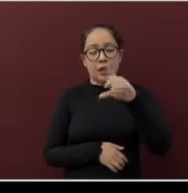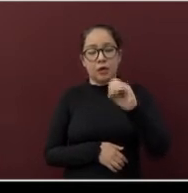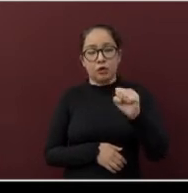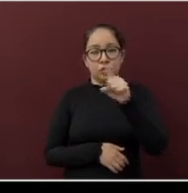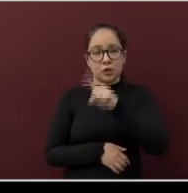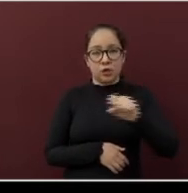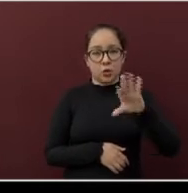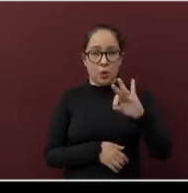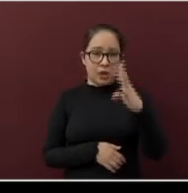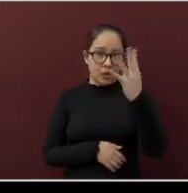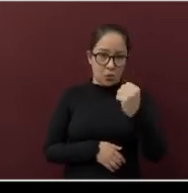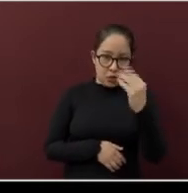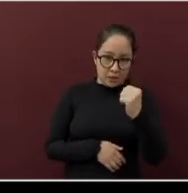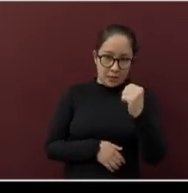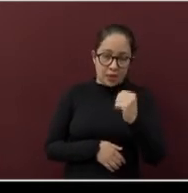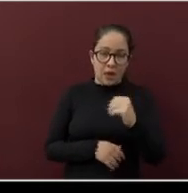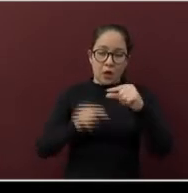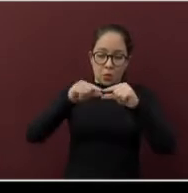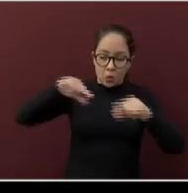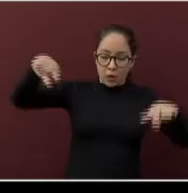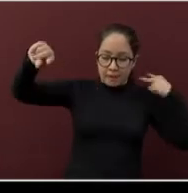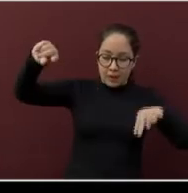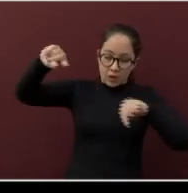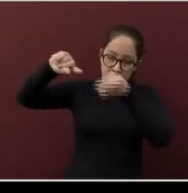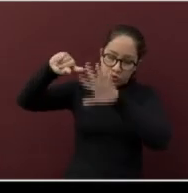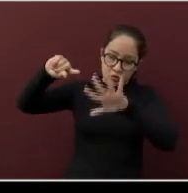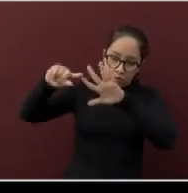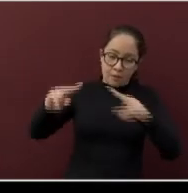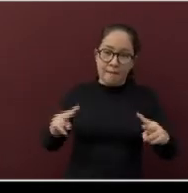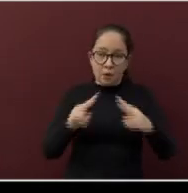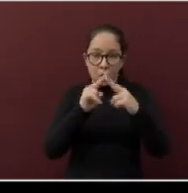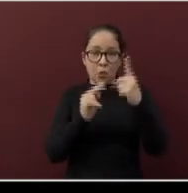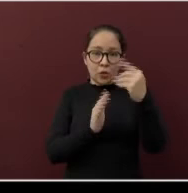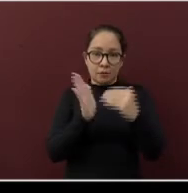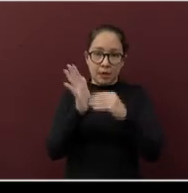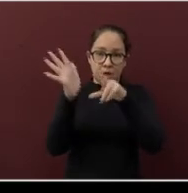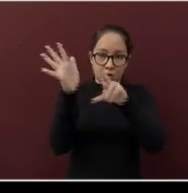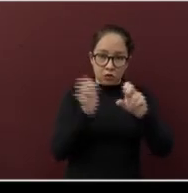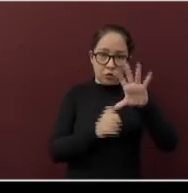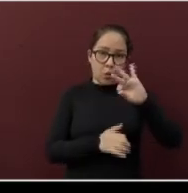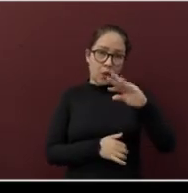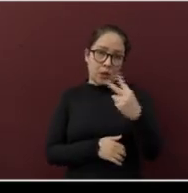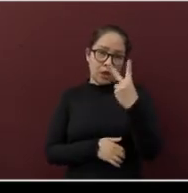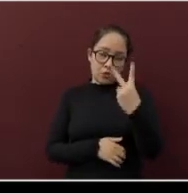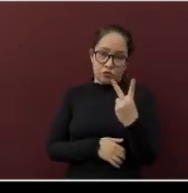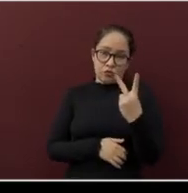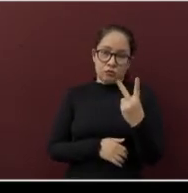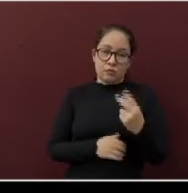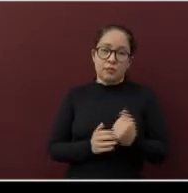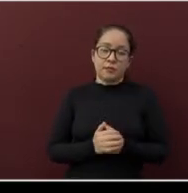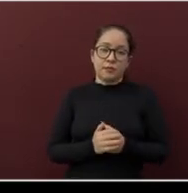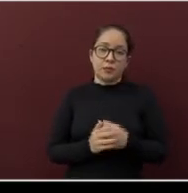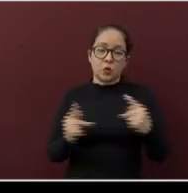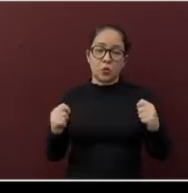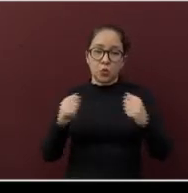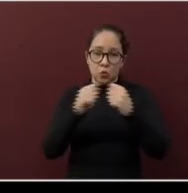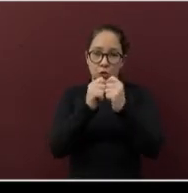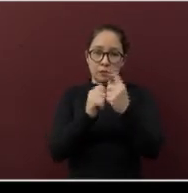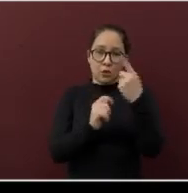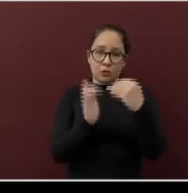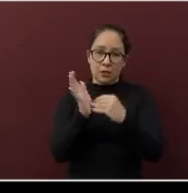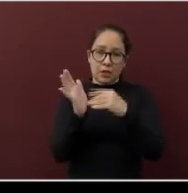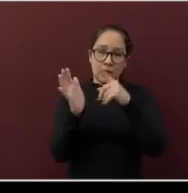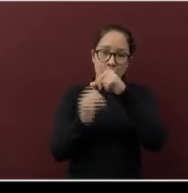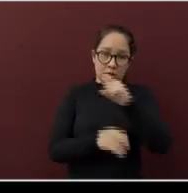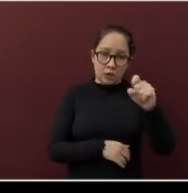149 y en la región norte costa rica presenta mil 842 casos tuxpan mil